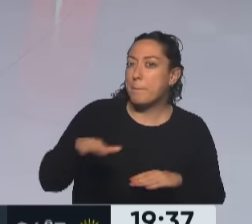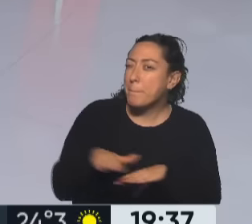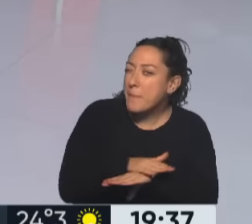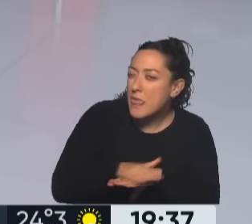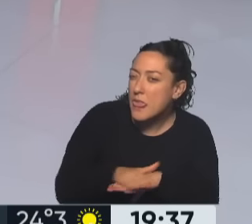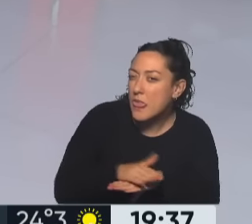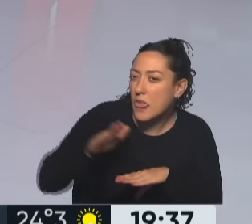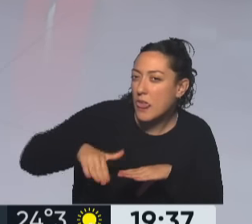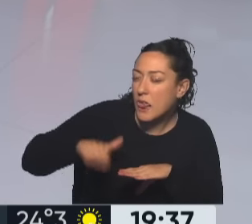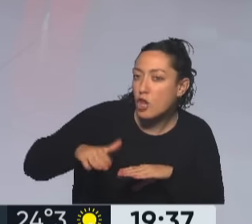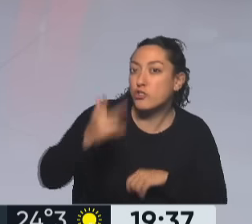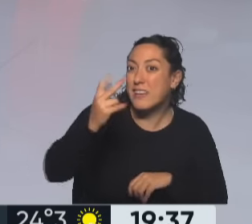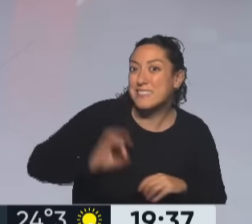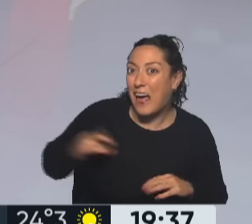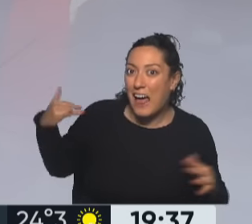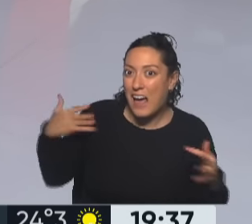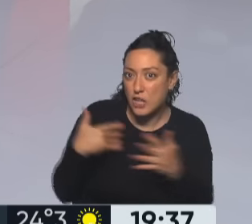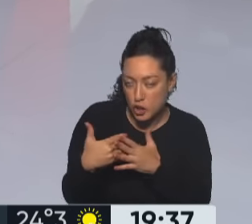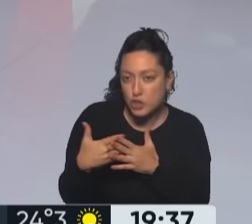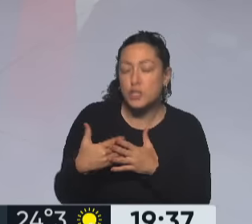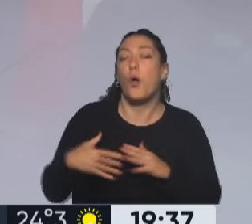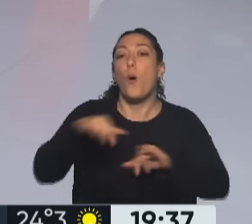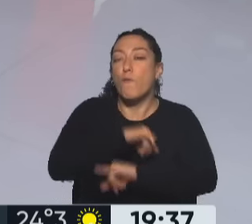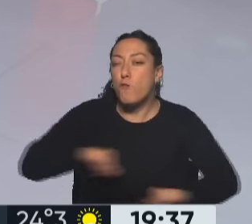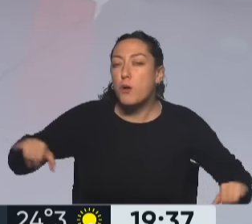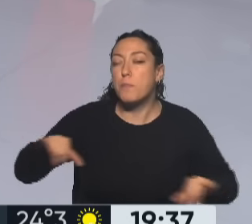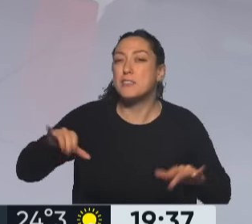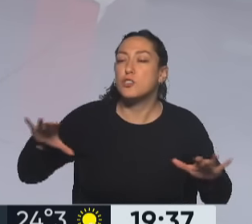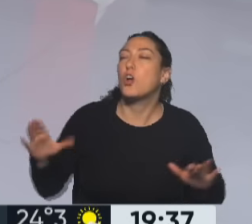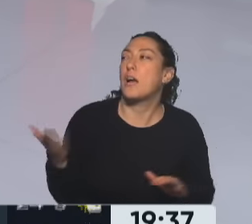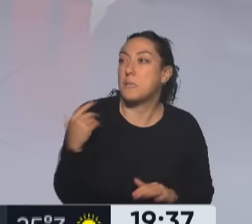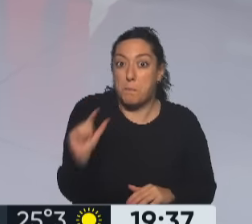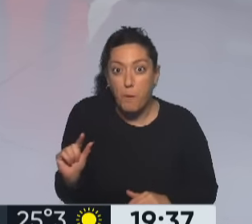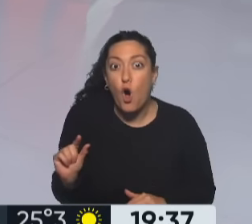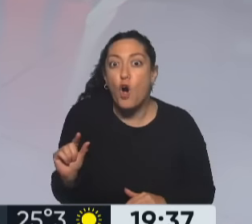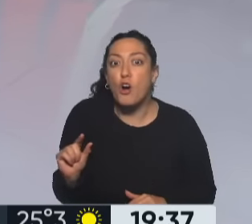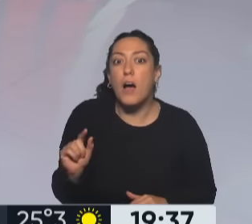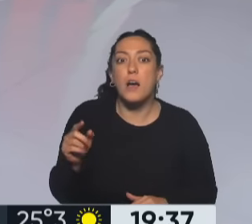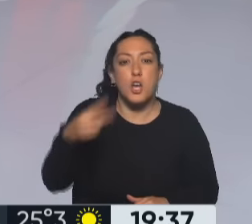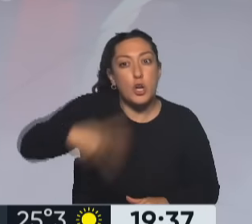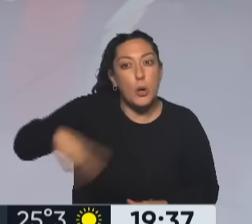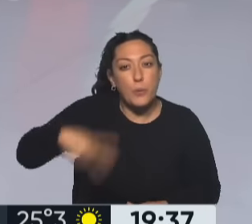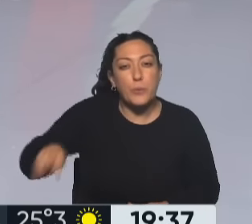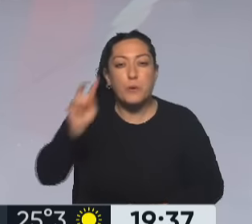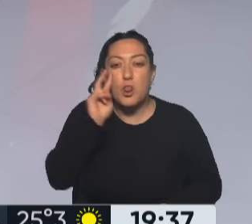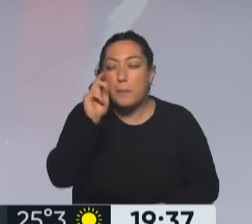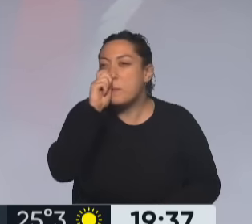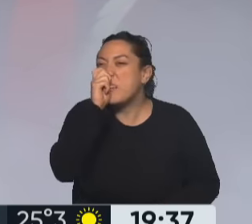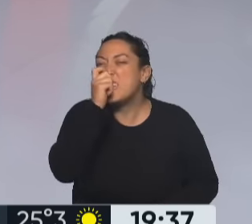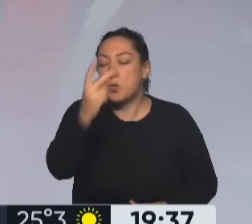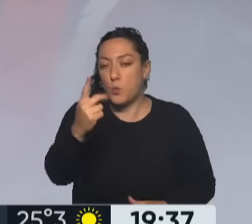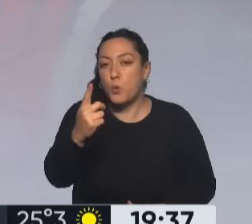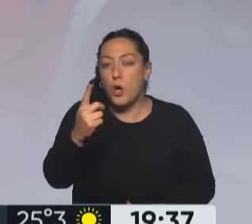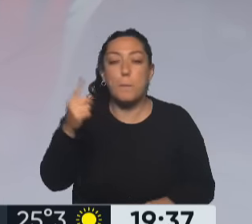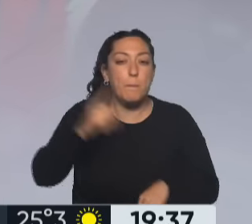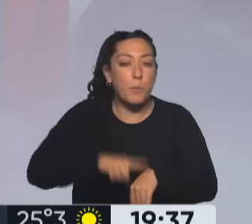los últimos 3 años. Para encontrar un dato más cercano nos tenemos que remontar a noviembre del 2021, cuando era